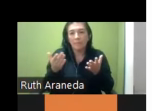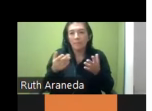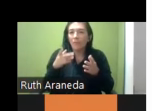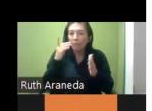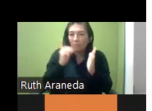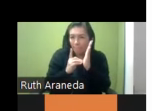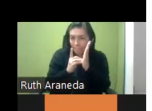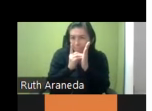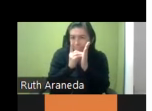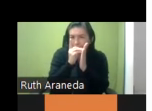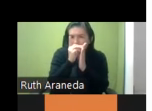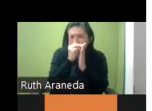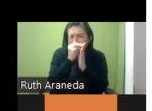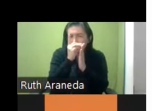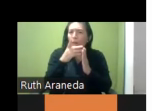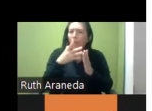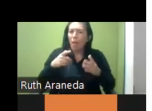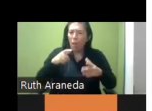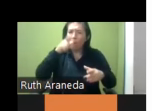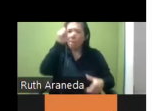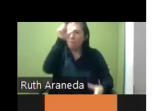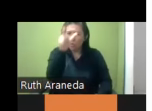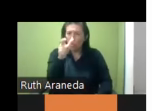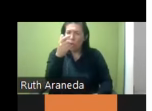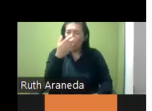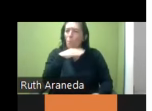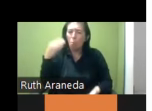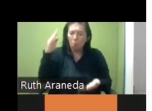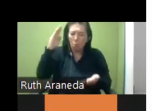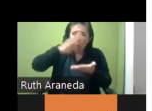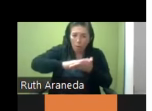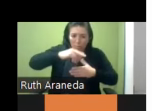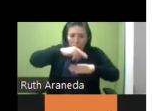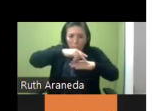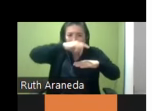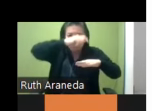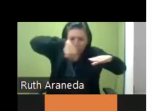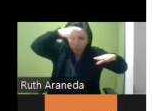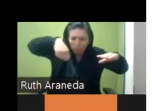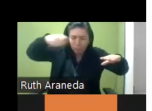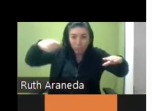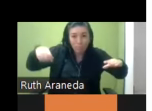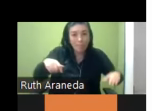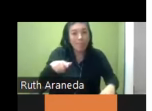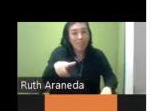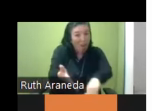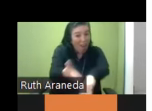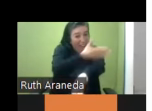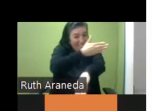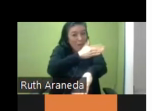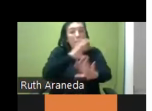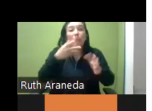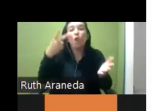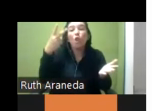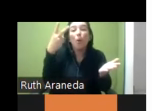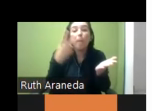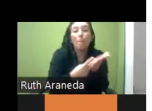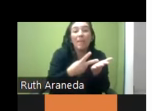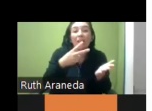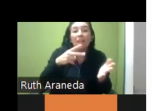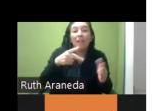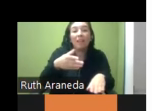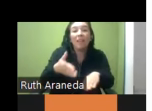estas técnicas bien complejas 2000 años antes que las momias egipcias. Es cierto